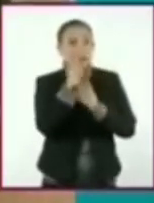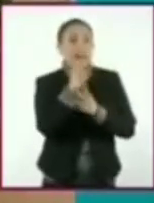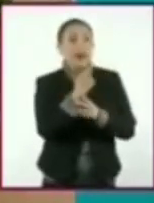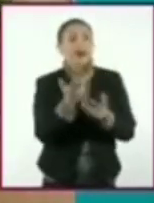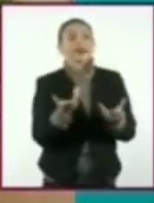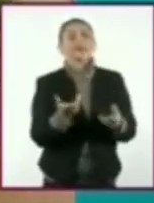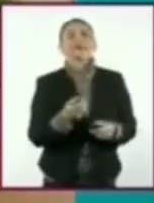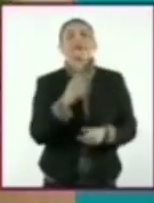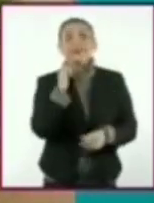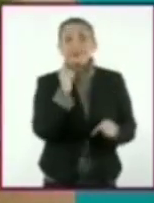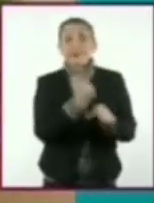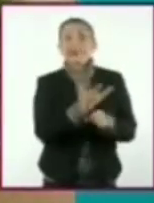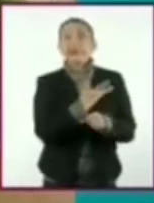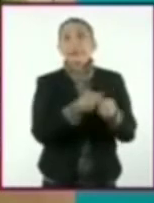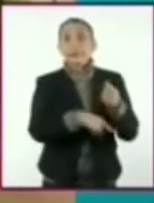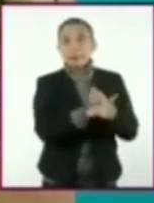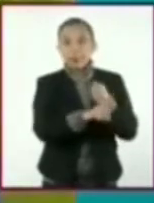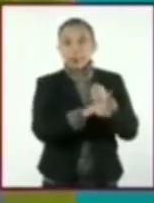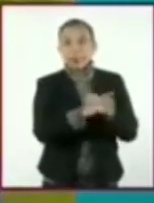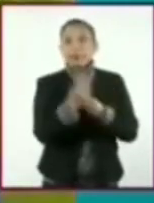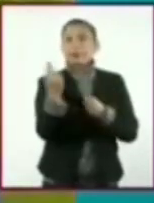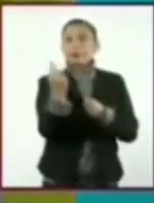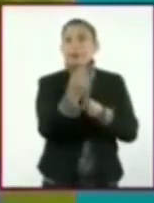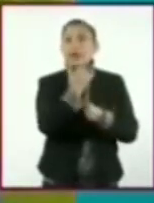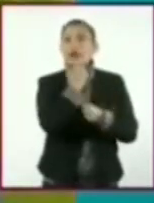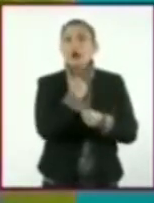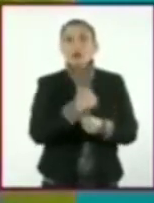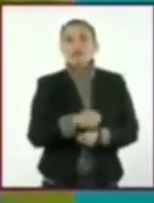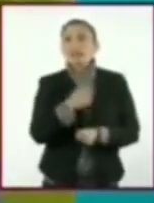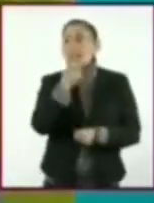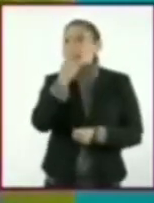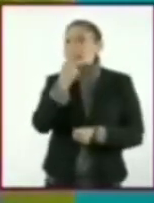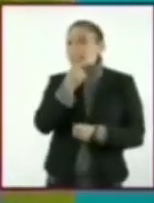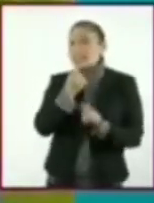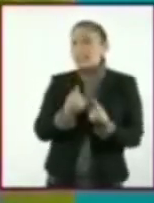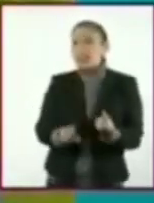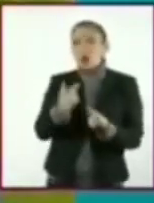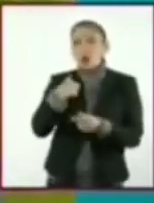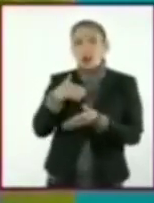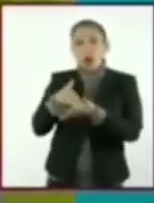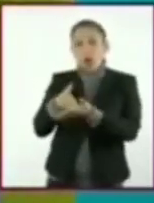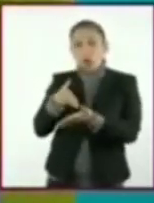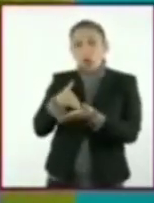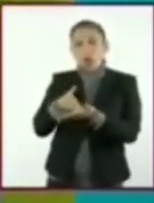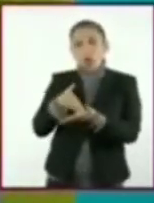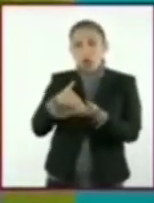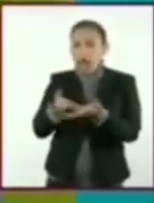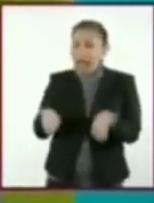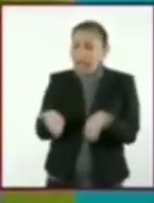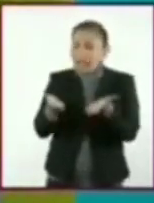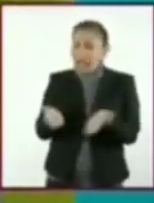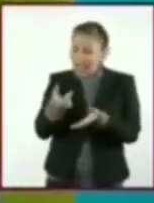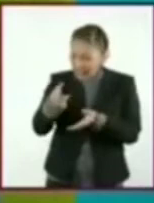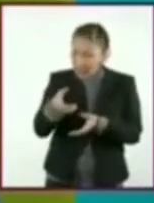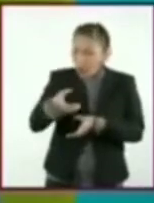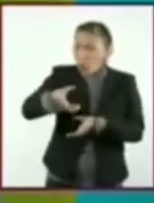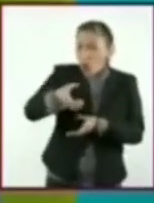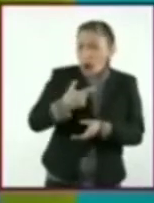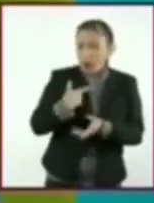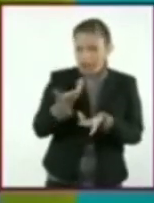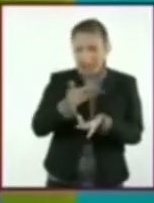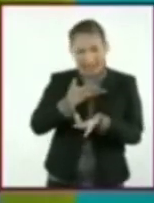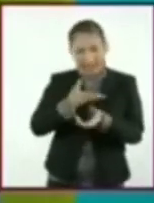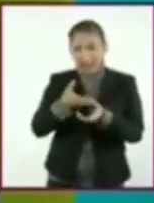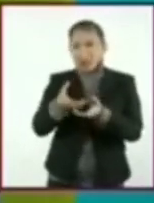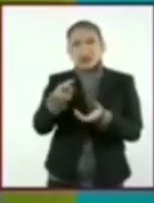es porque ya tiene una dependencia. ¿Qué dice un niño cuando lo están presionando? ¡Ay, ándale, tómatela, aquí